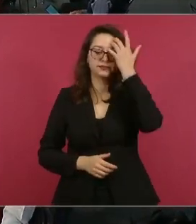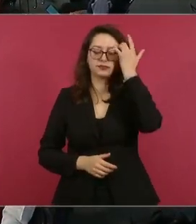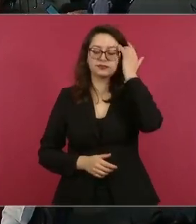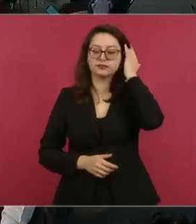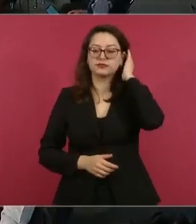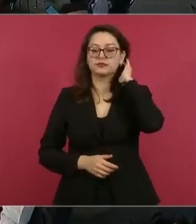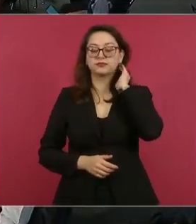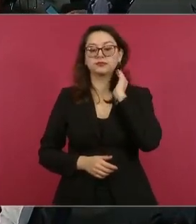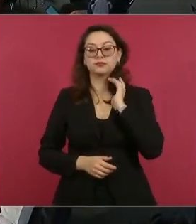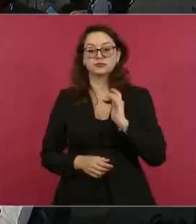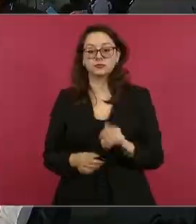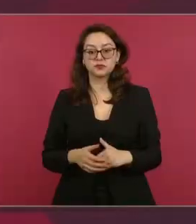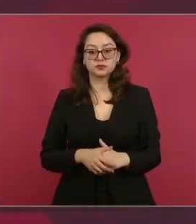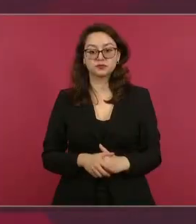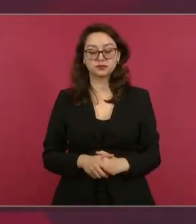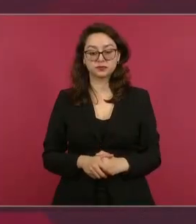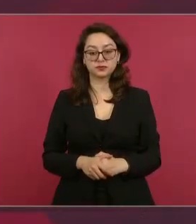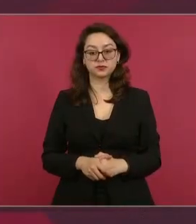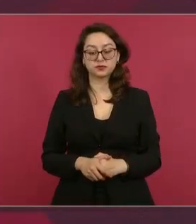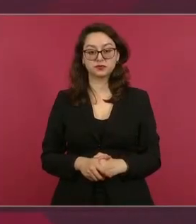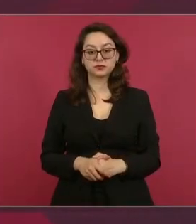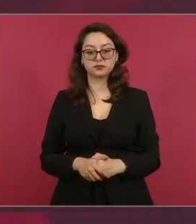Con el gobierno, sí.